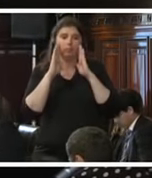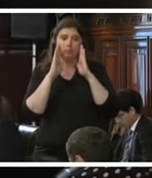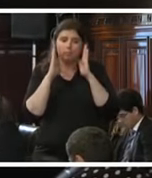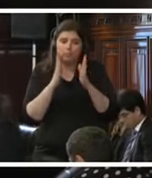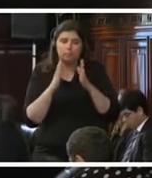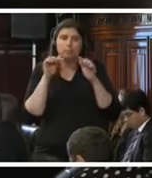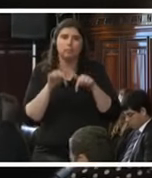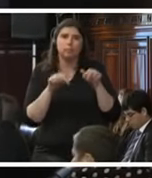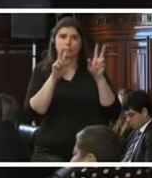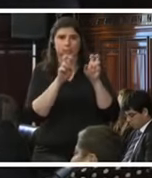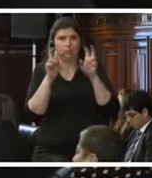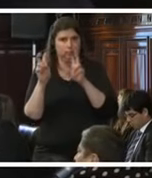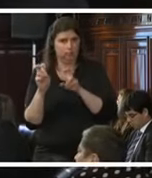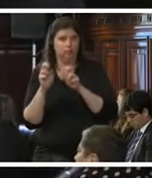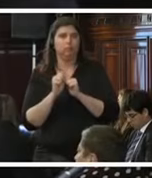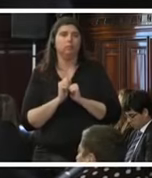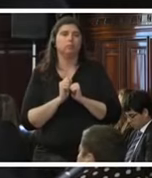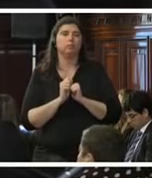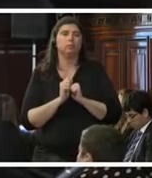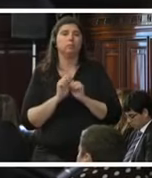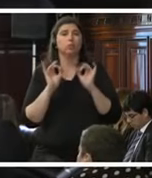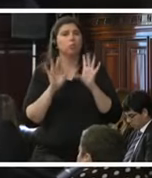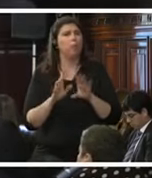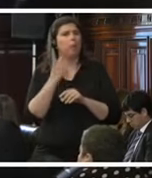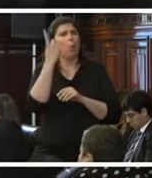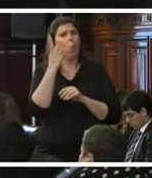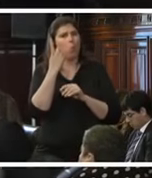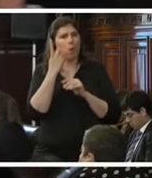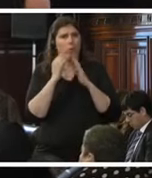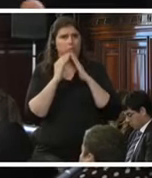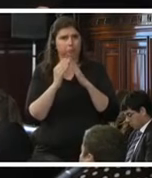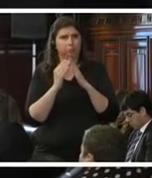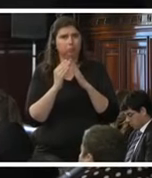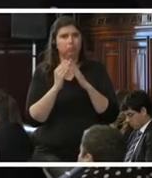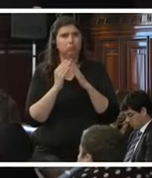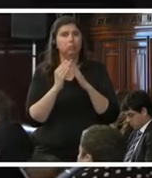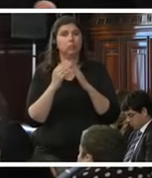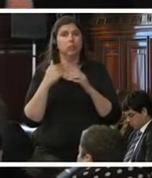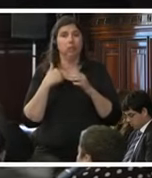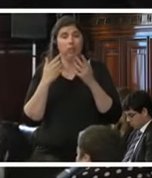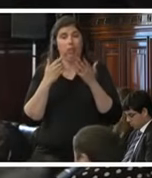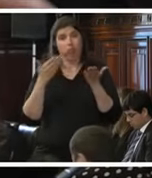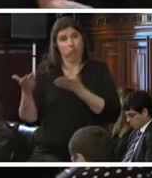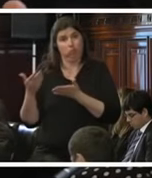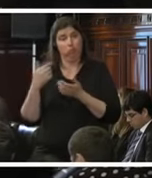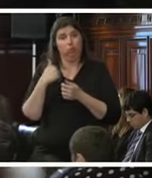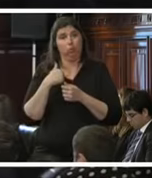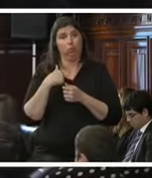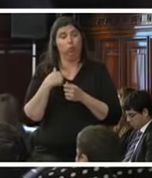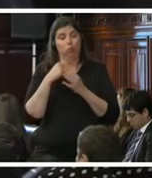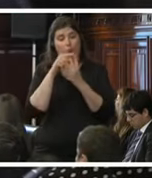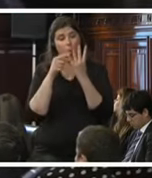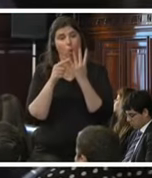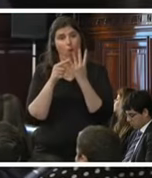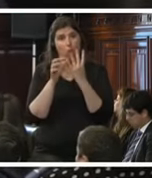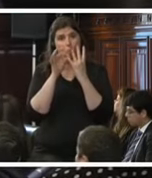para el sistema. Y tengo solamente una cuestión y dejo para mis colegas que yo soy de los cuatro el único